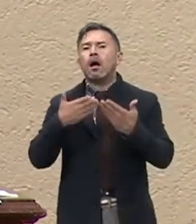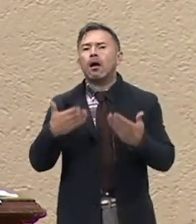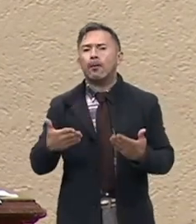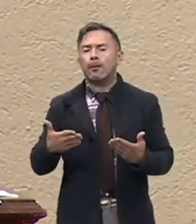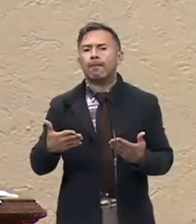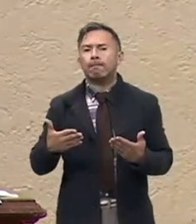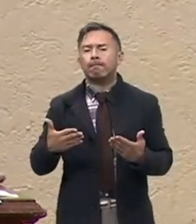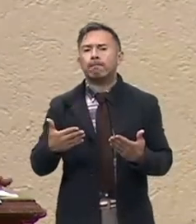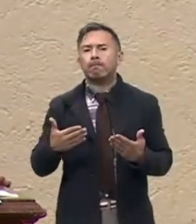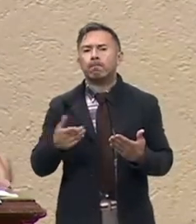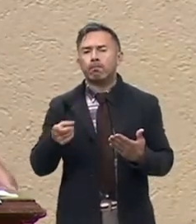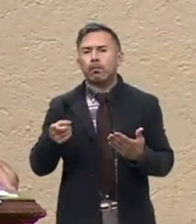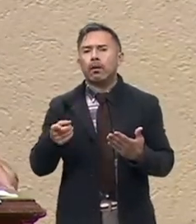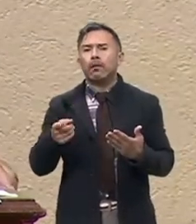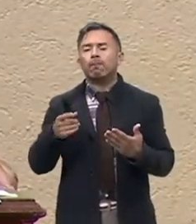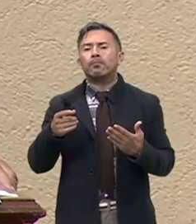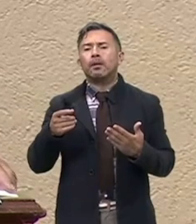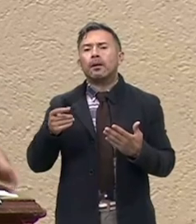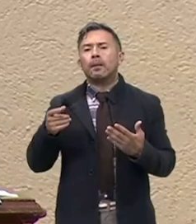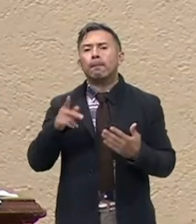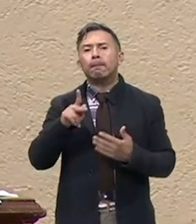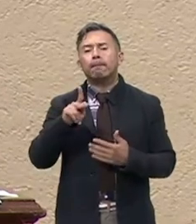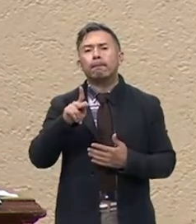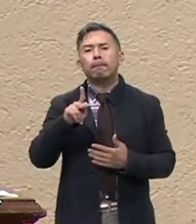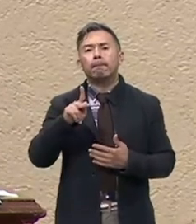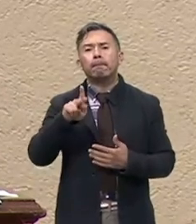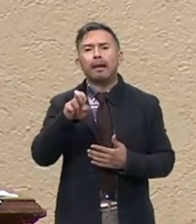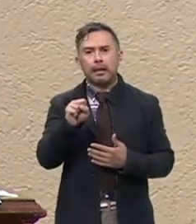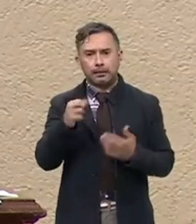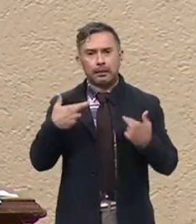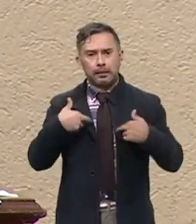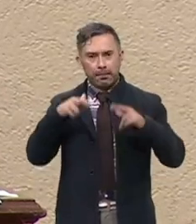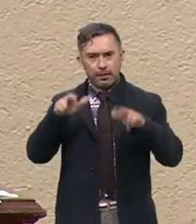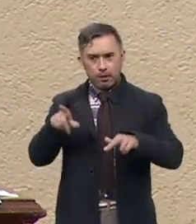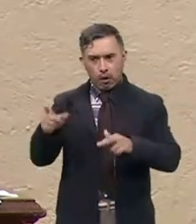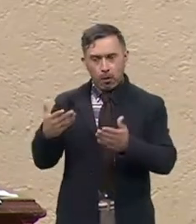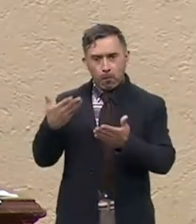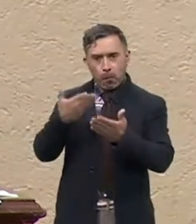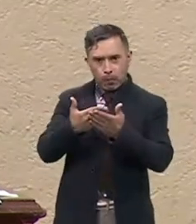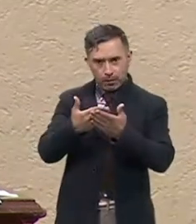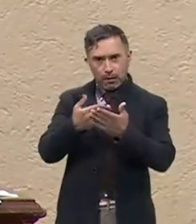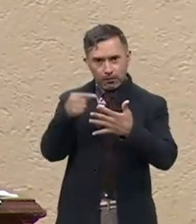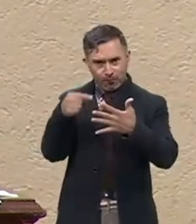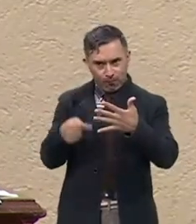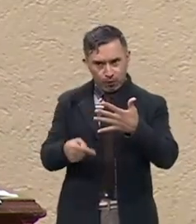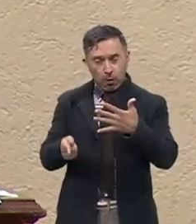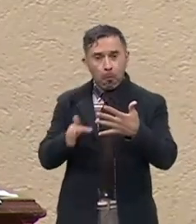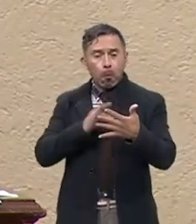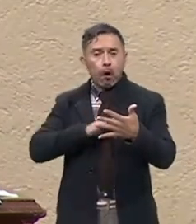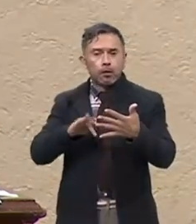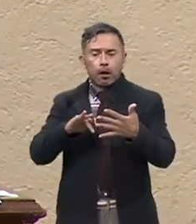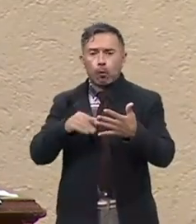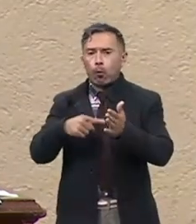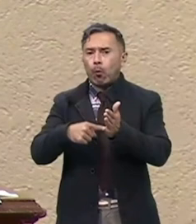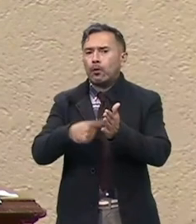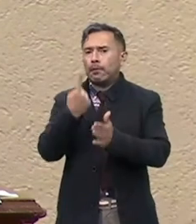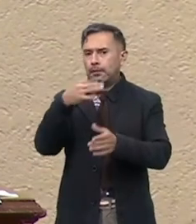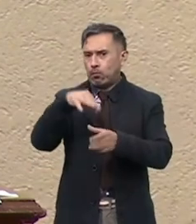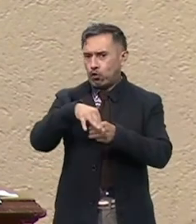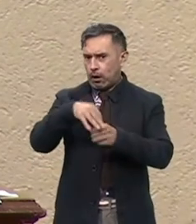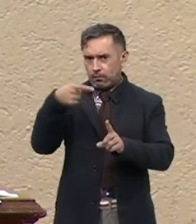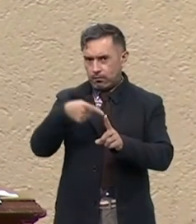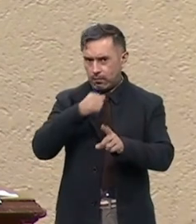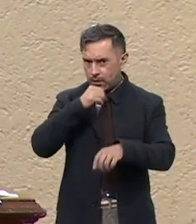en las propuestas del señor representante del partido encuentro solidario que podrían ir en una sola votación el